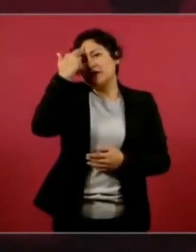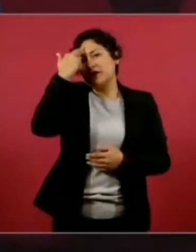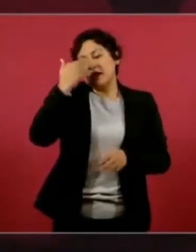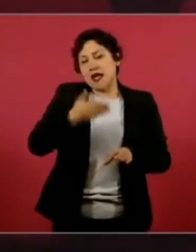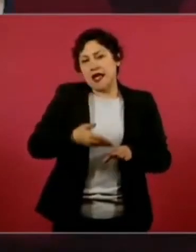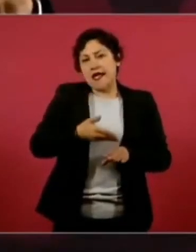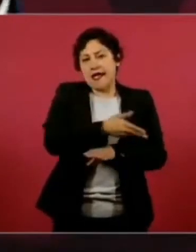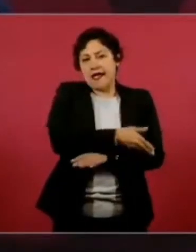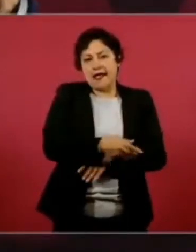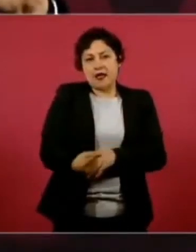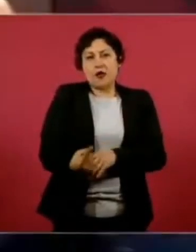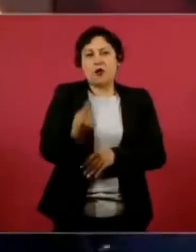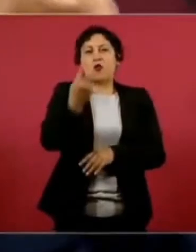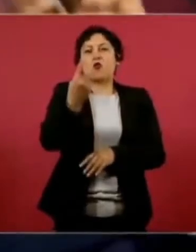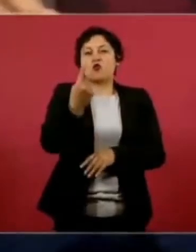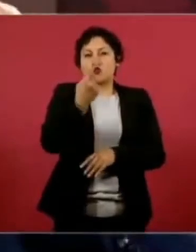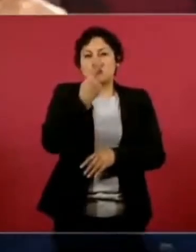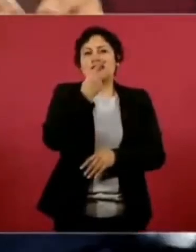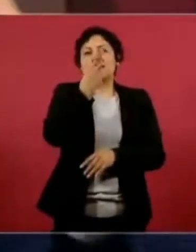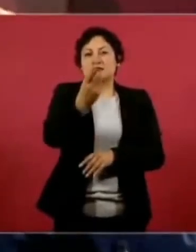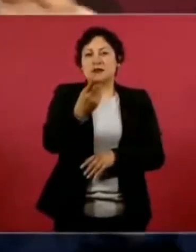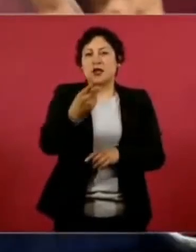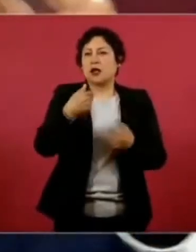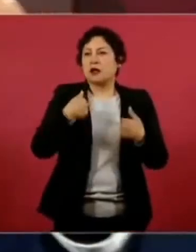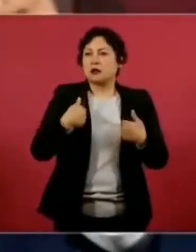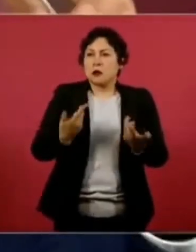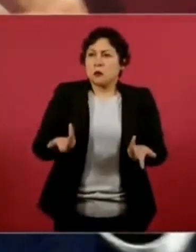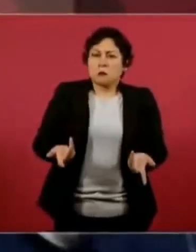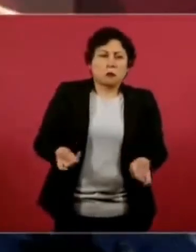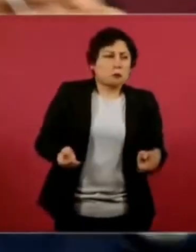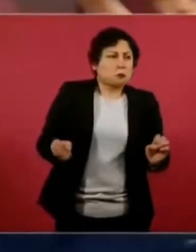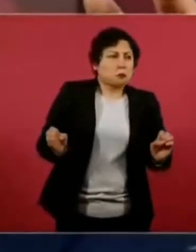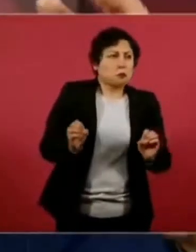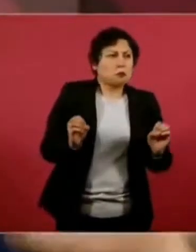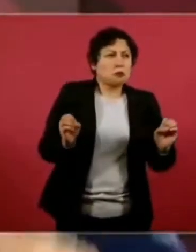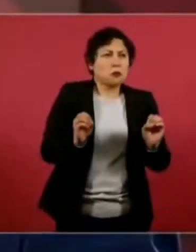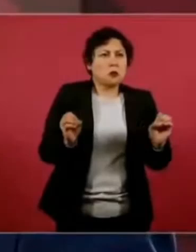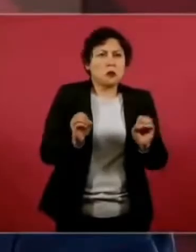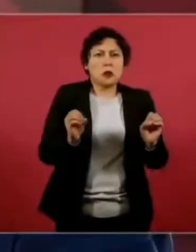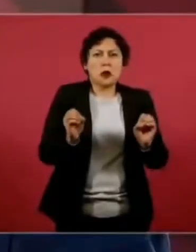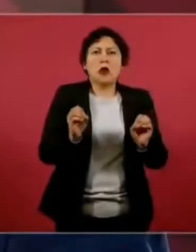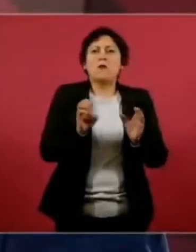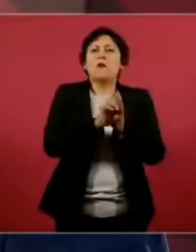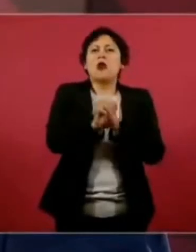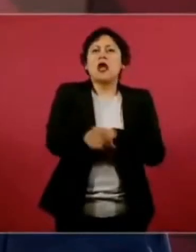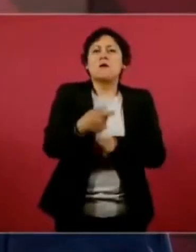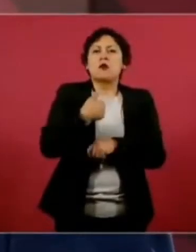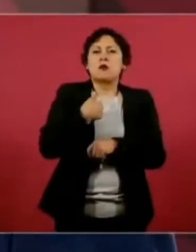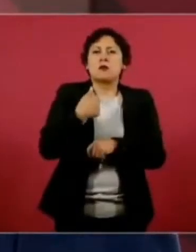no tengo ningún cliente en la cárcel.